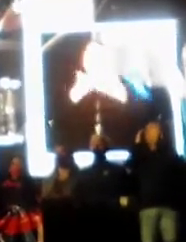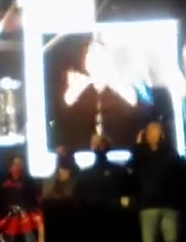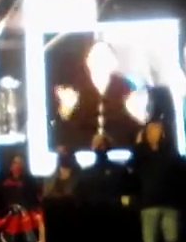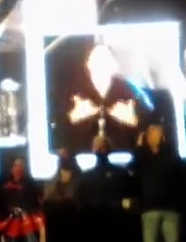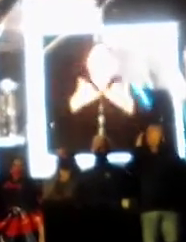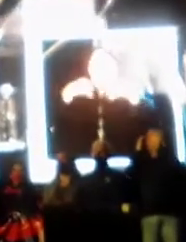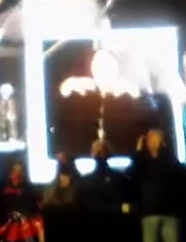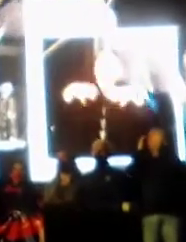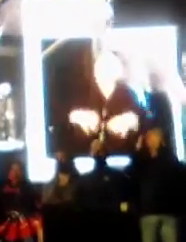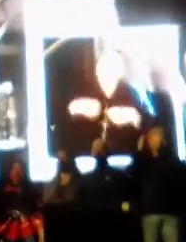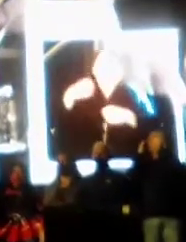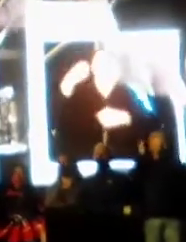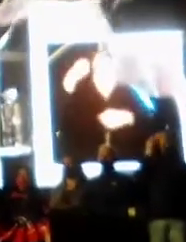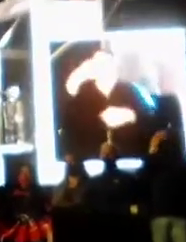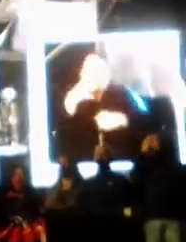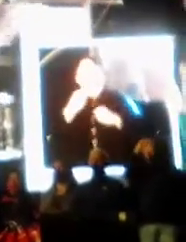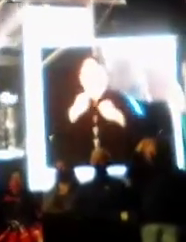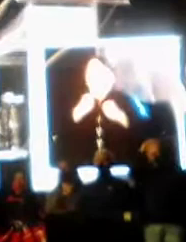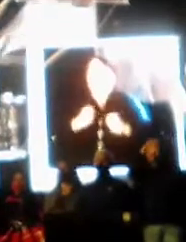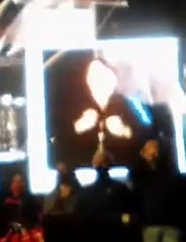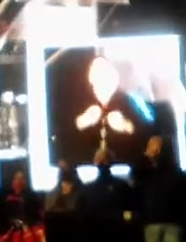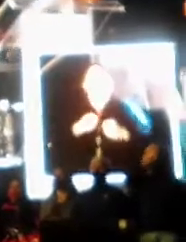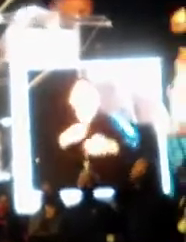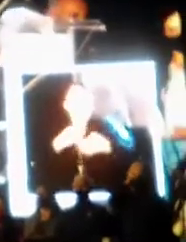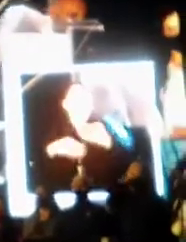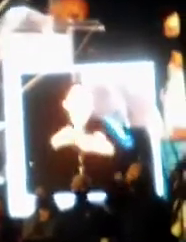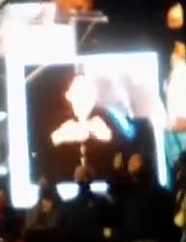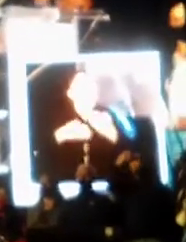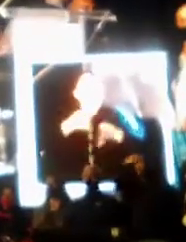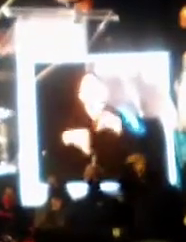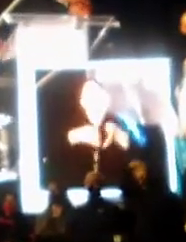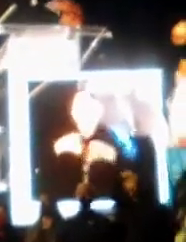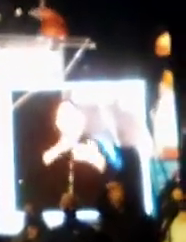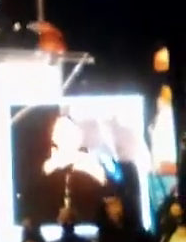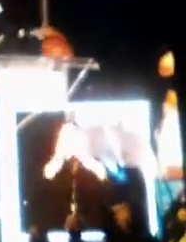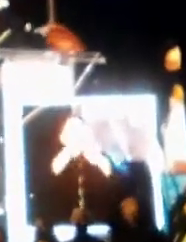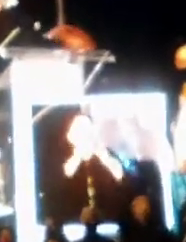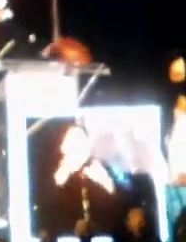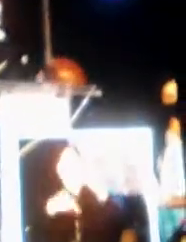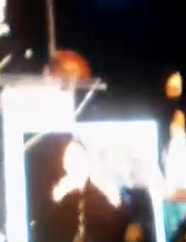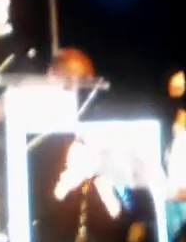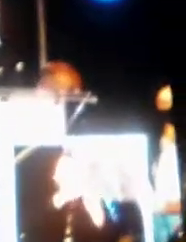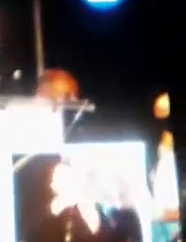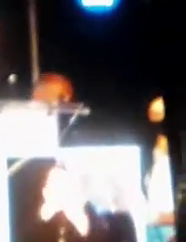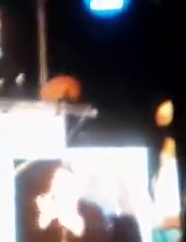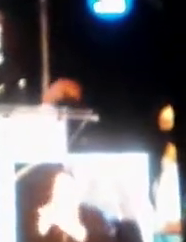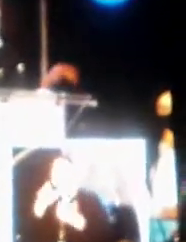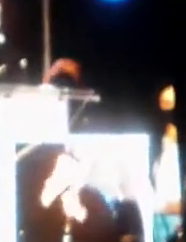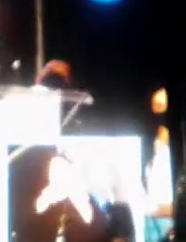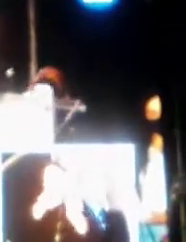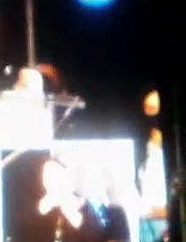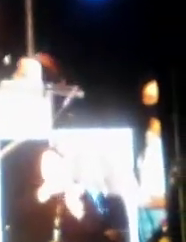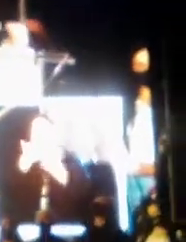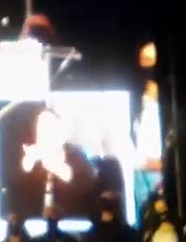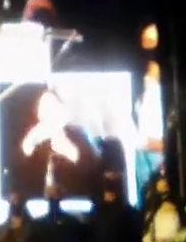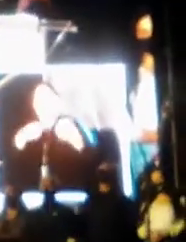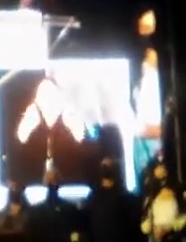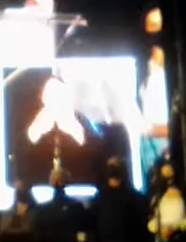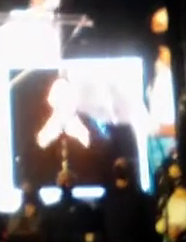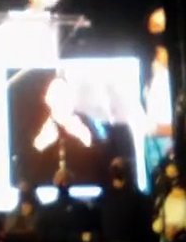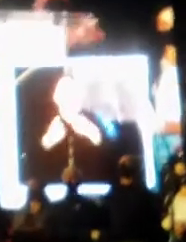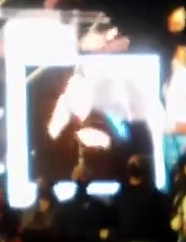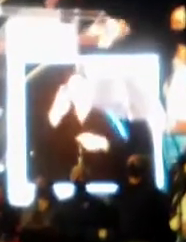con lluvia o con sol, sostienen el funcionamiento cotidiano y el vínculo con el territorio y la ciudadanía, nuestro